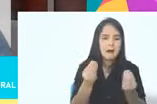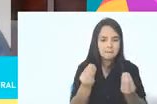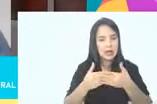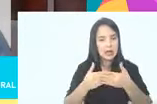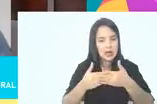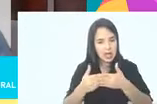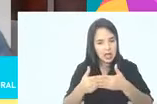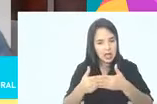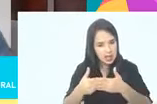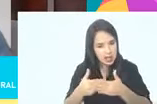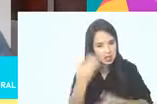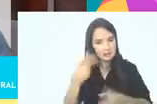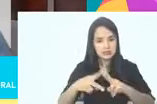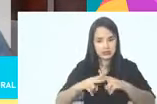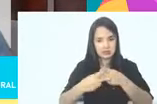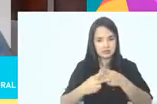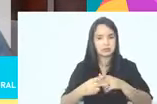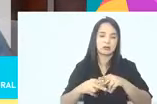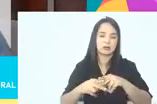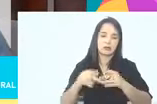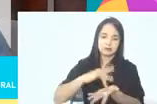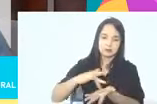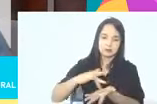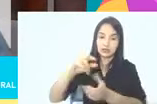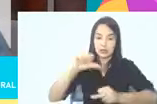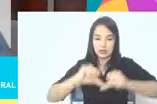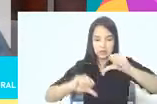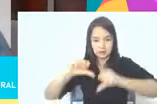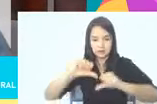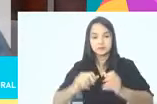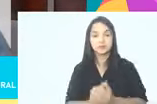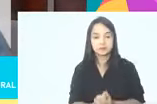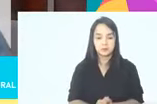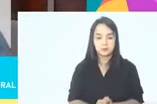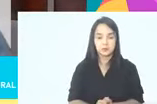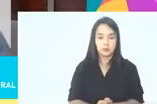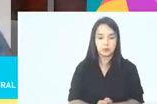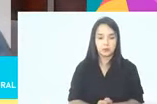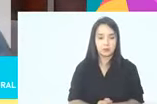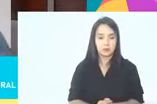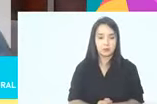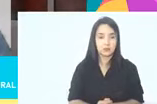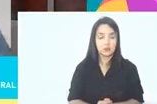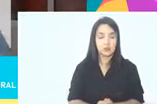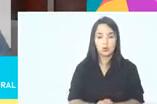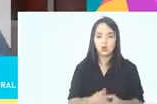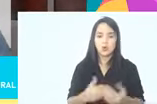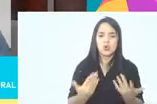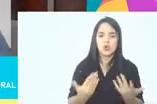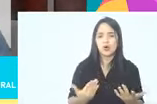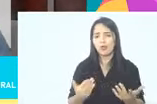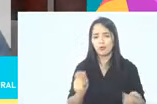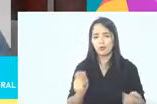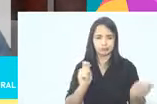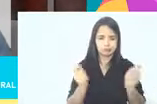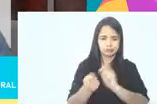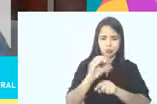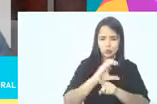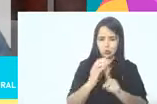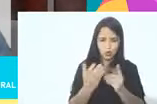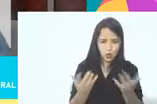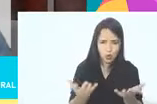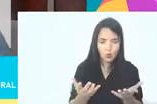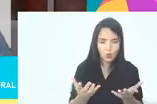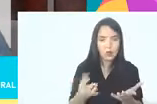diferencia y de toda la multiculturalidad de un territorio. Entonces, la verdad es que, como dice Juan, muy importante participar de esos escenarios